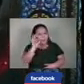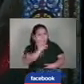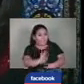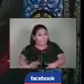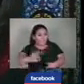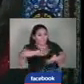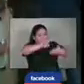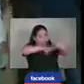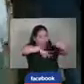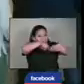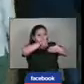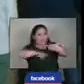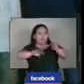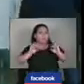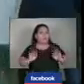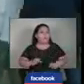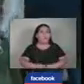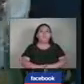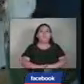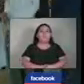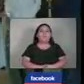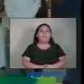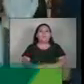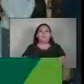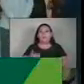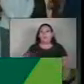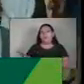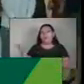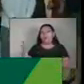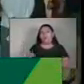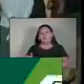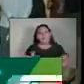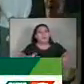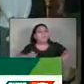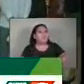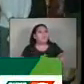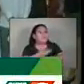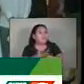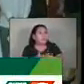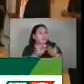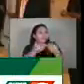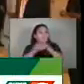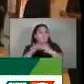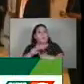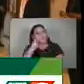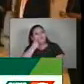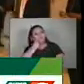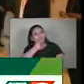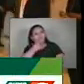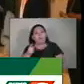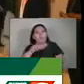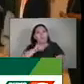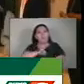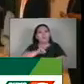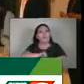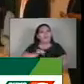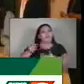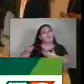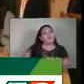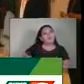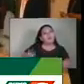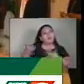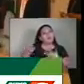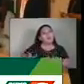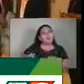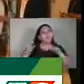en mis obras. Con estas obras se busca mandar un mensaje colorido de identidad y esperanza, y estará